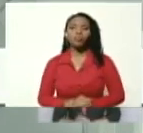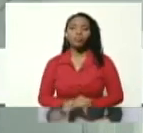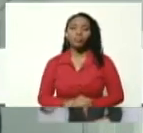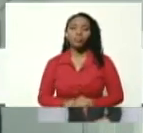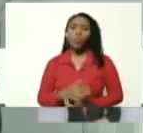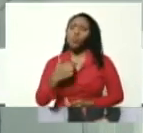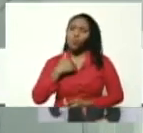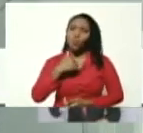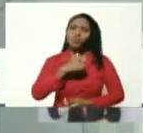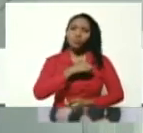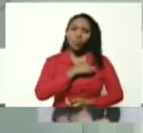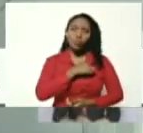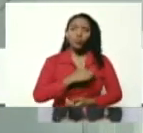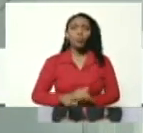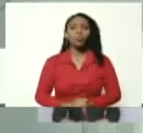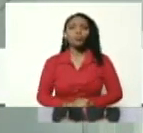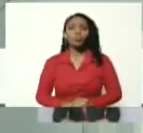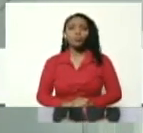Nosotros,